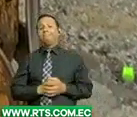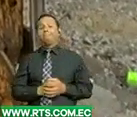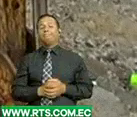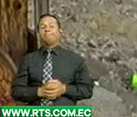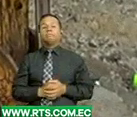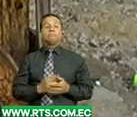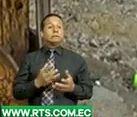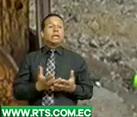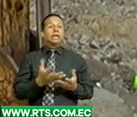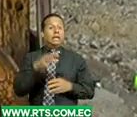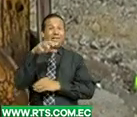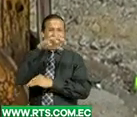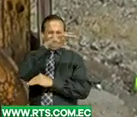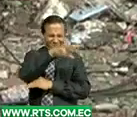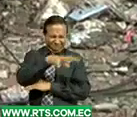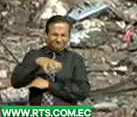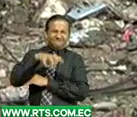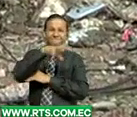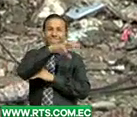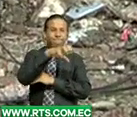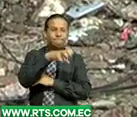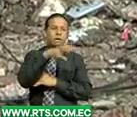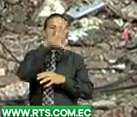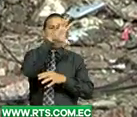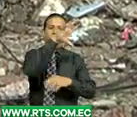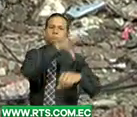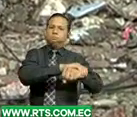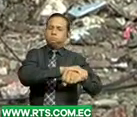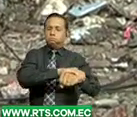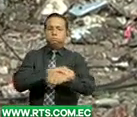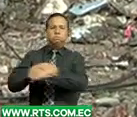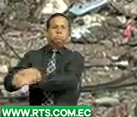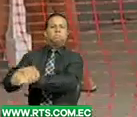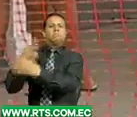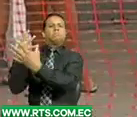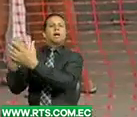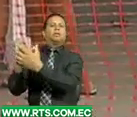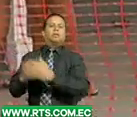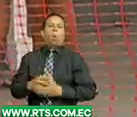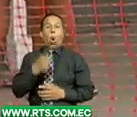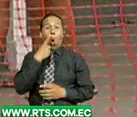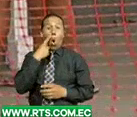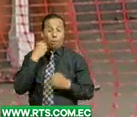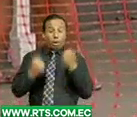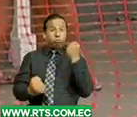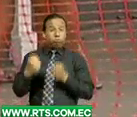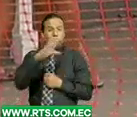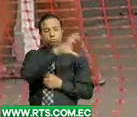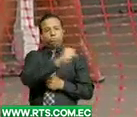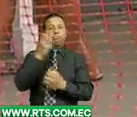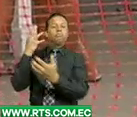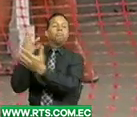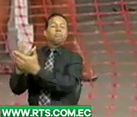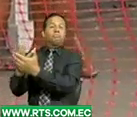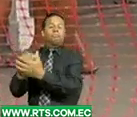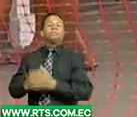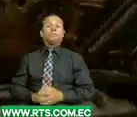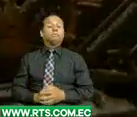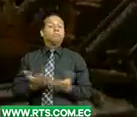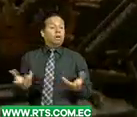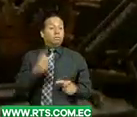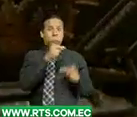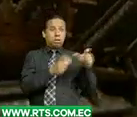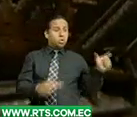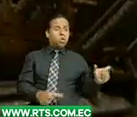retención vehicular del ATM y el operador fue aprehendido ante el cuestionamiento de los propietarios, que exigían que alguien se haga